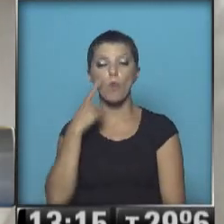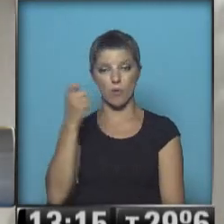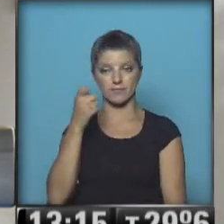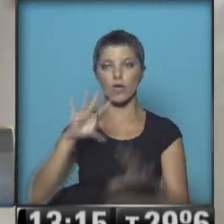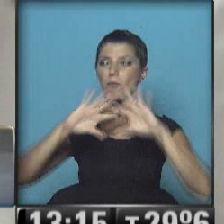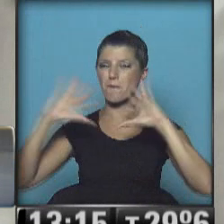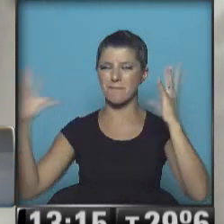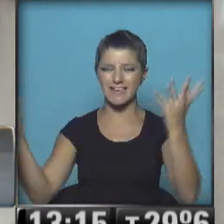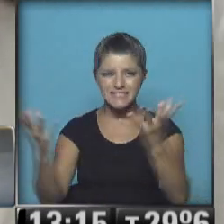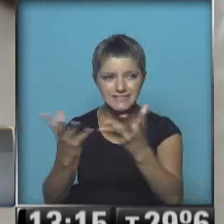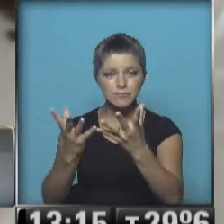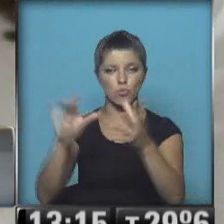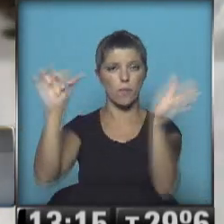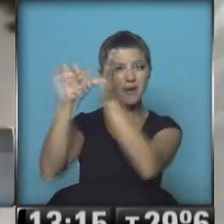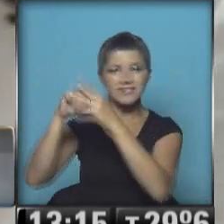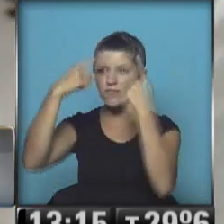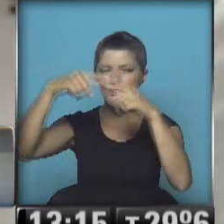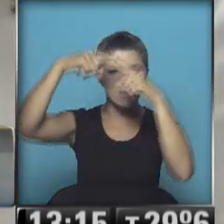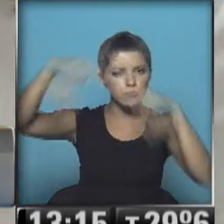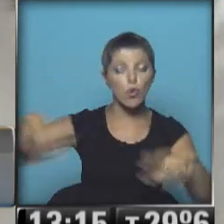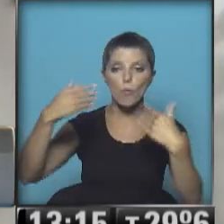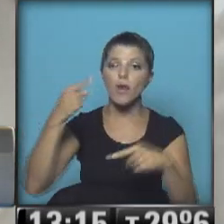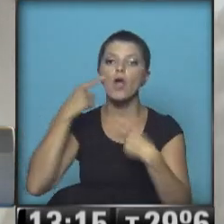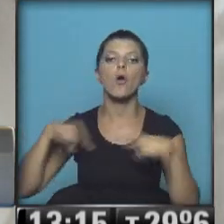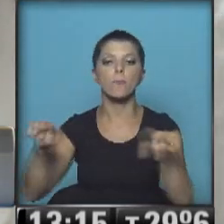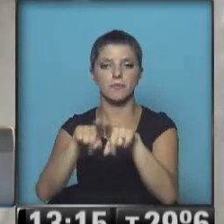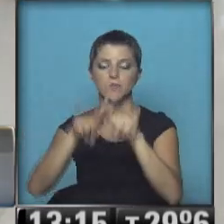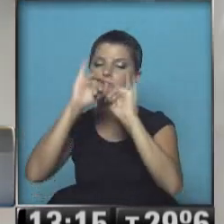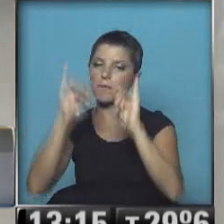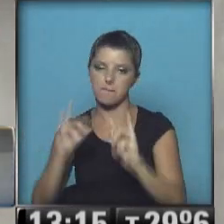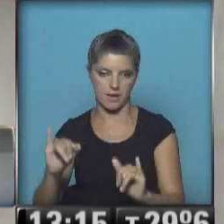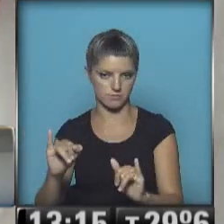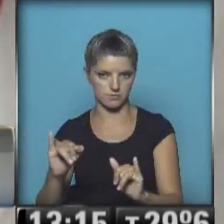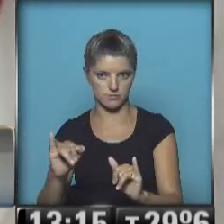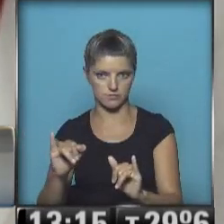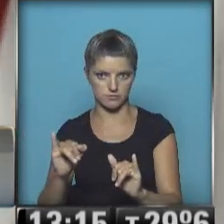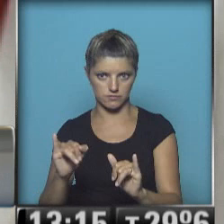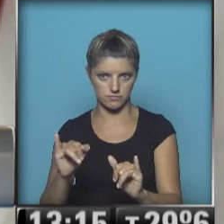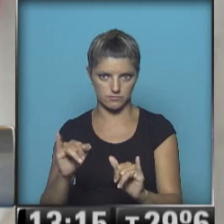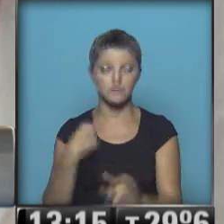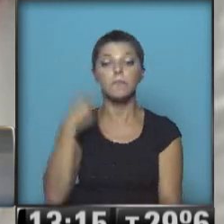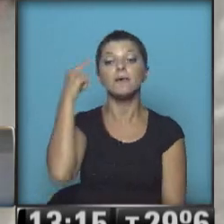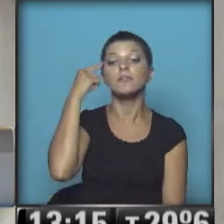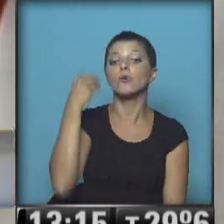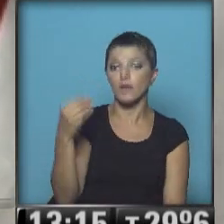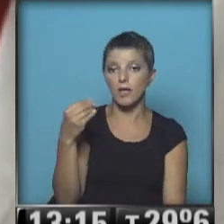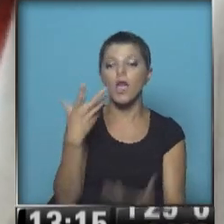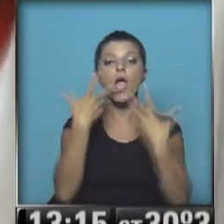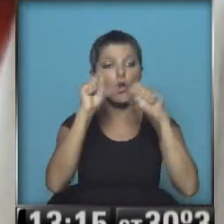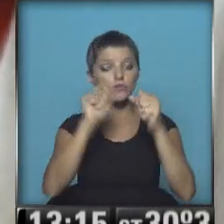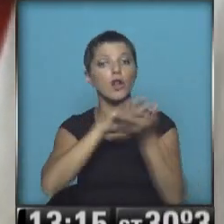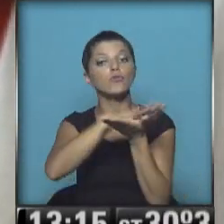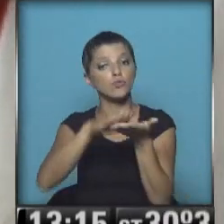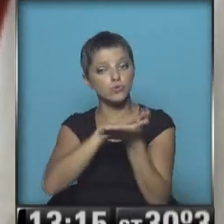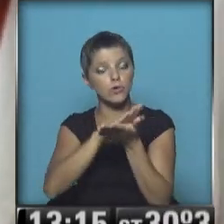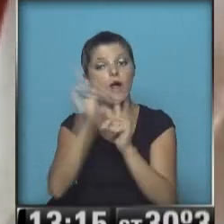con profundas diferencias pueden convivir pacíficamente civilizadamente en función de encontrar solución a